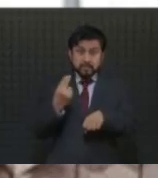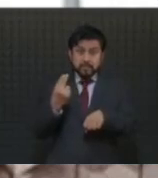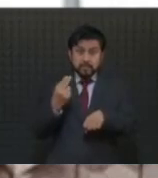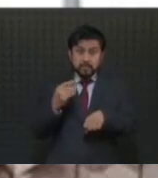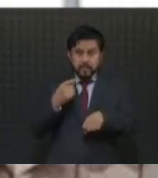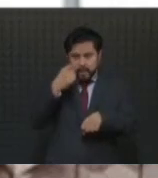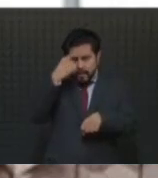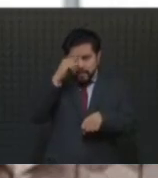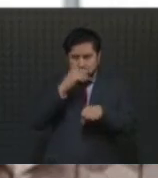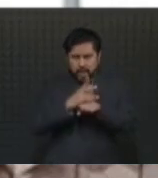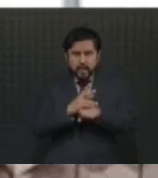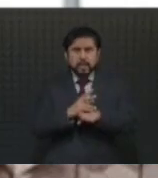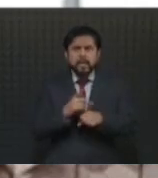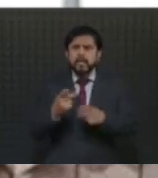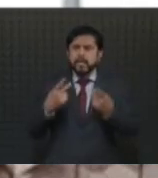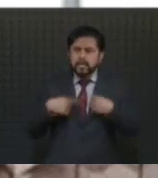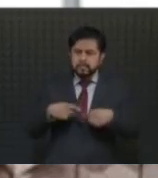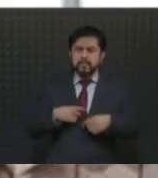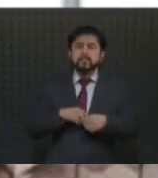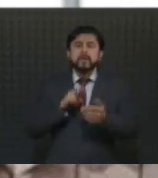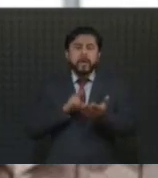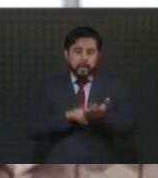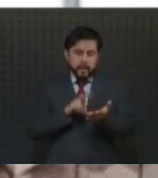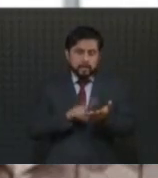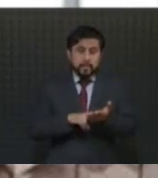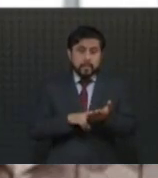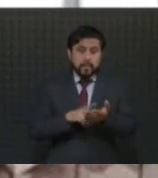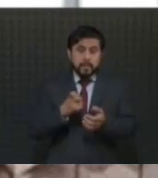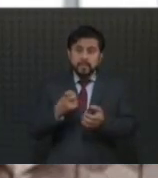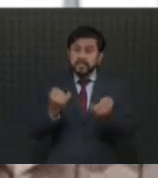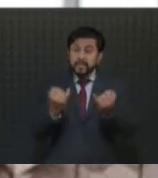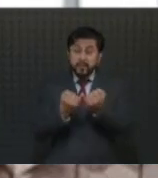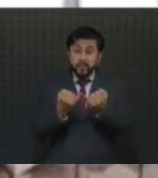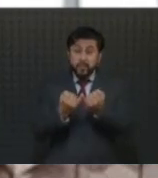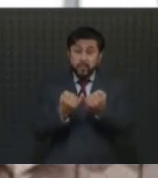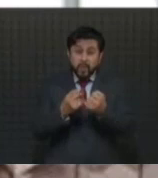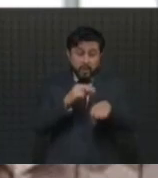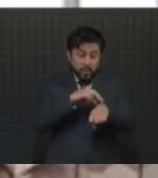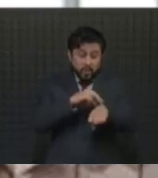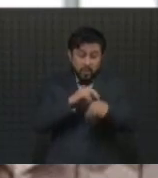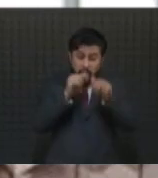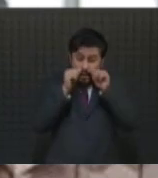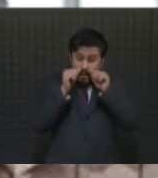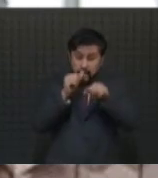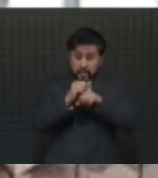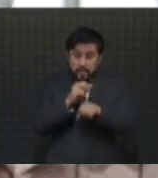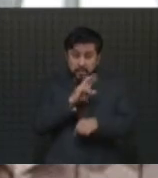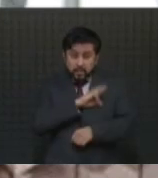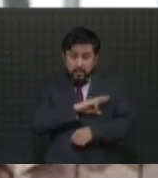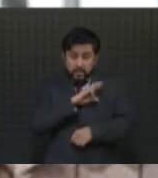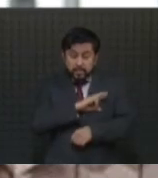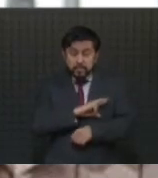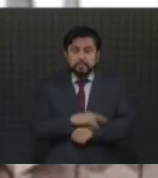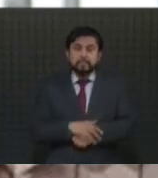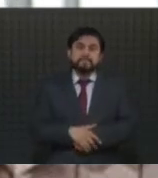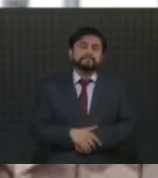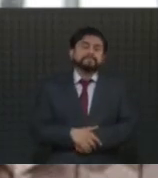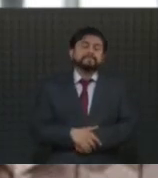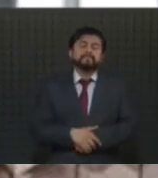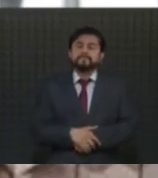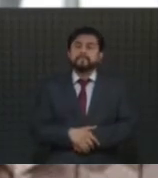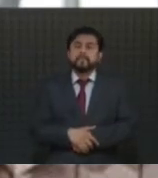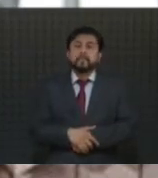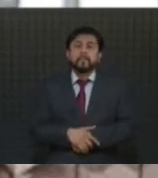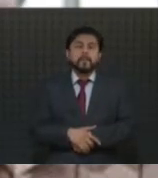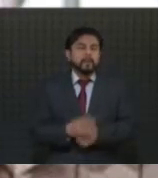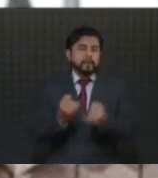valía. Y por eso se le llamaba seguro, como si fuera un seguro privado. De igual manera hoy el que